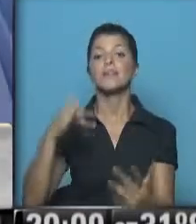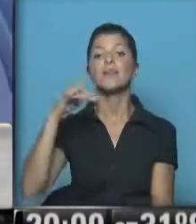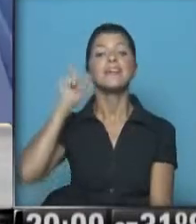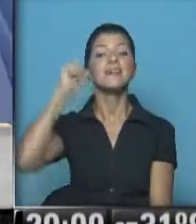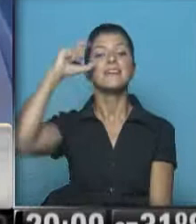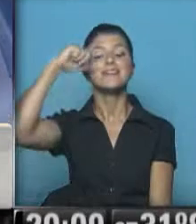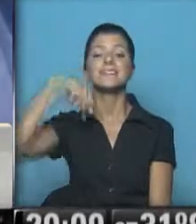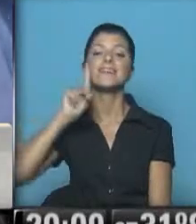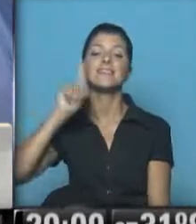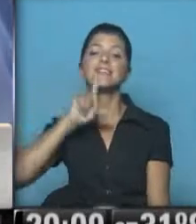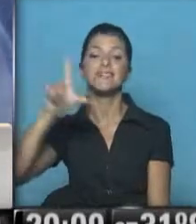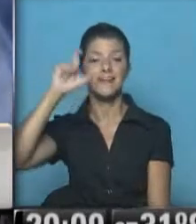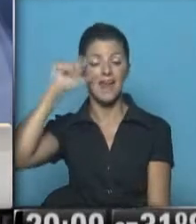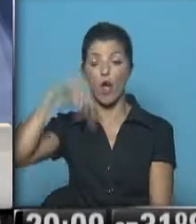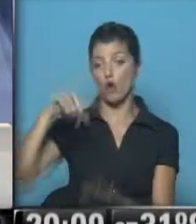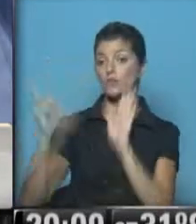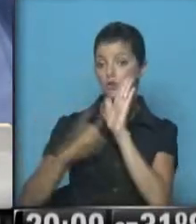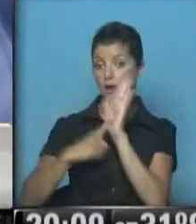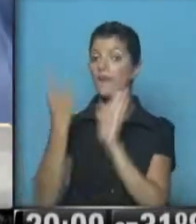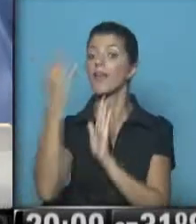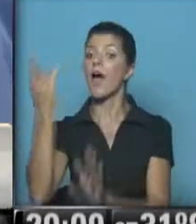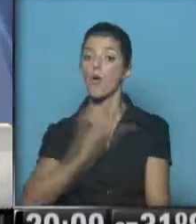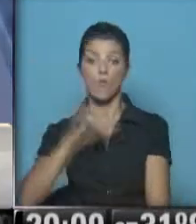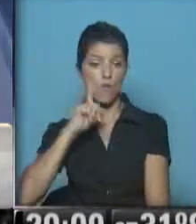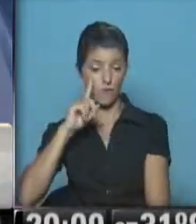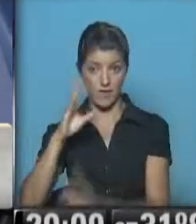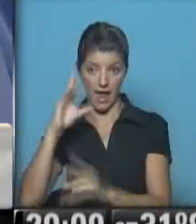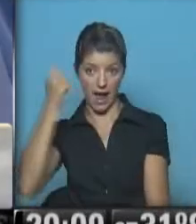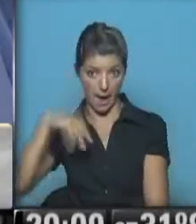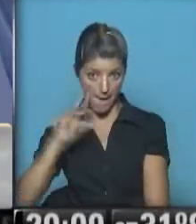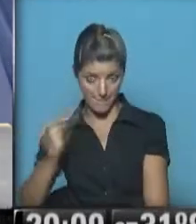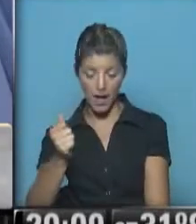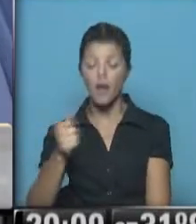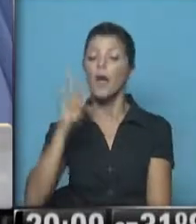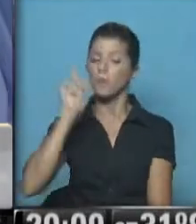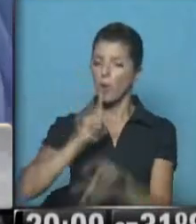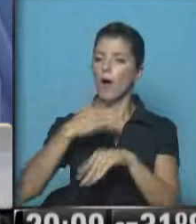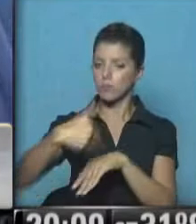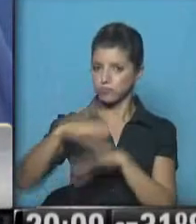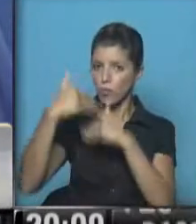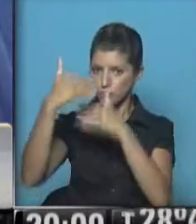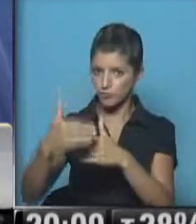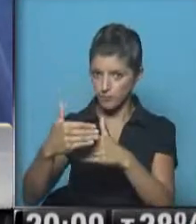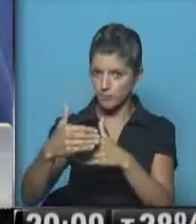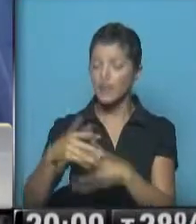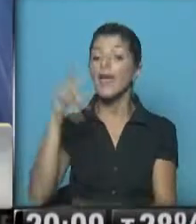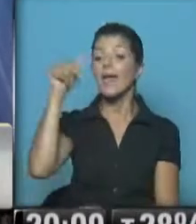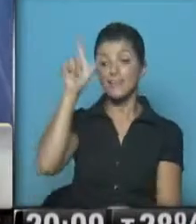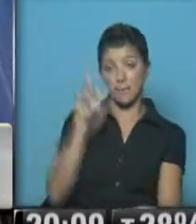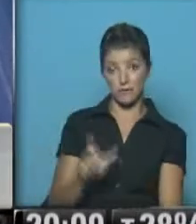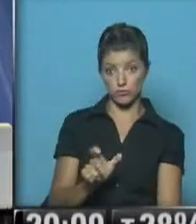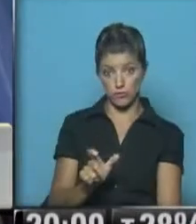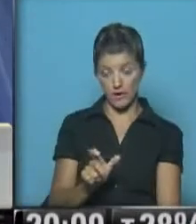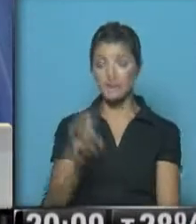titular de la UFI AMIA, por unos días más se lo extendió la procuración, pero seguramente se va a ir. Era la persona que